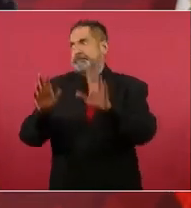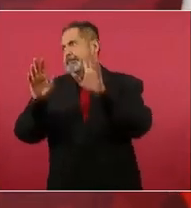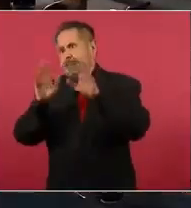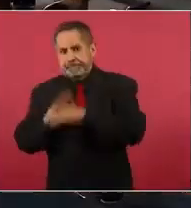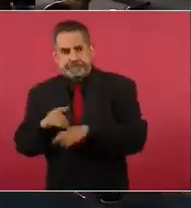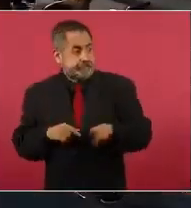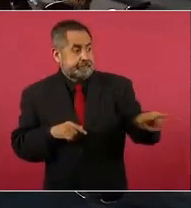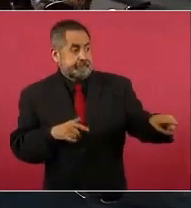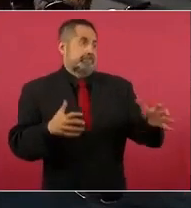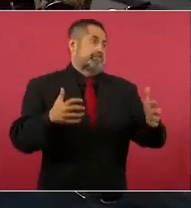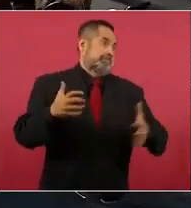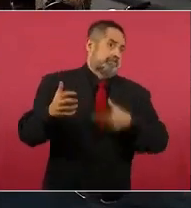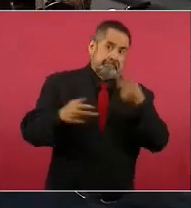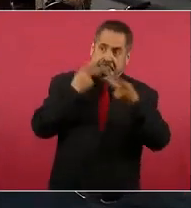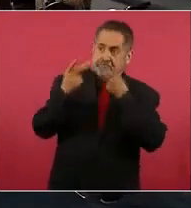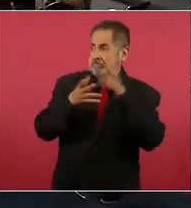se pusieron los conservadores